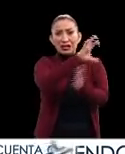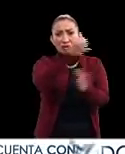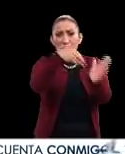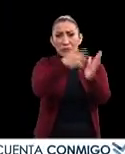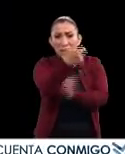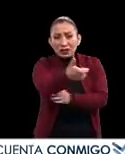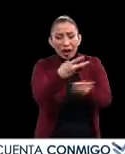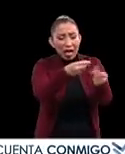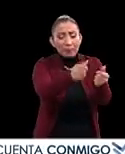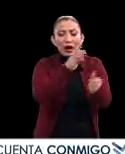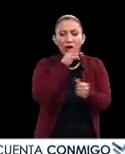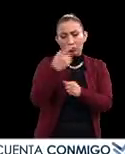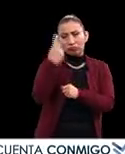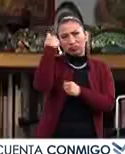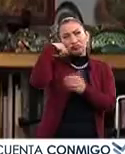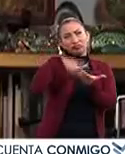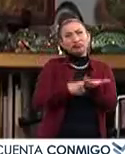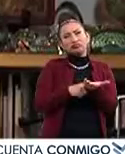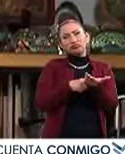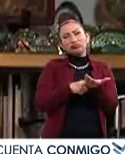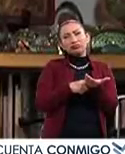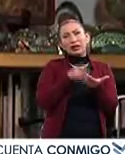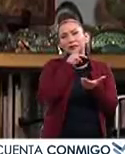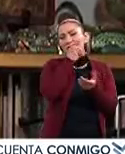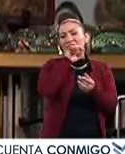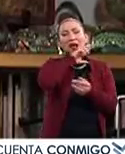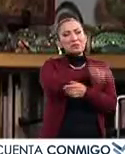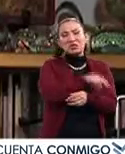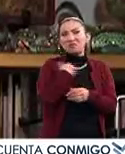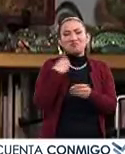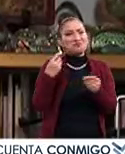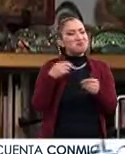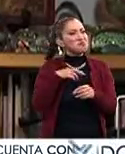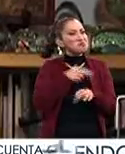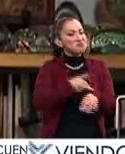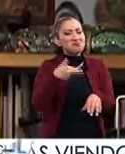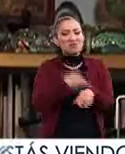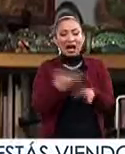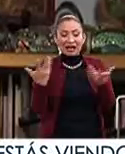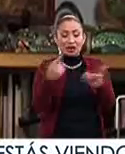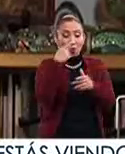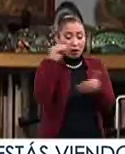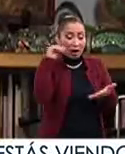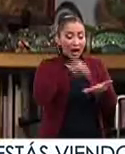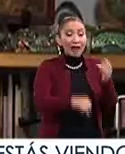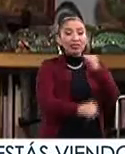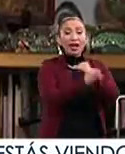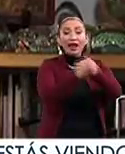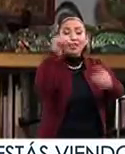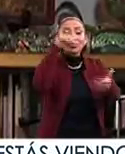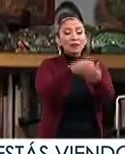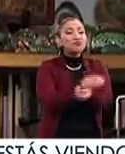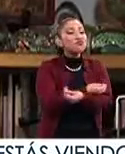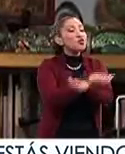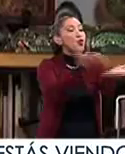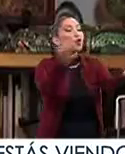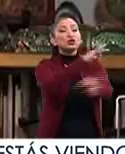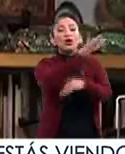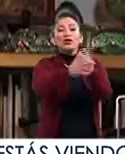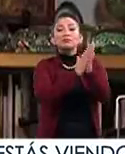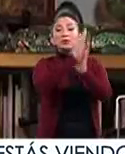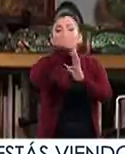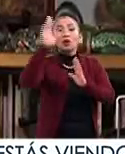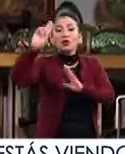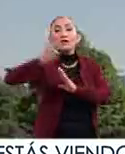$1,500,000. Entonces, pregunta, respuesta. Hacemos una edición virtual y se la damos a todas las